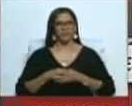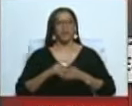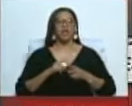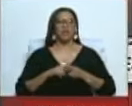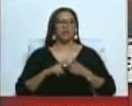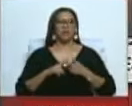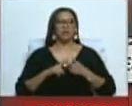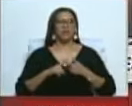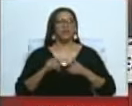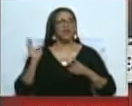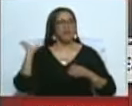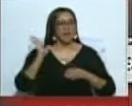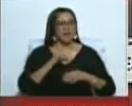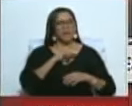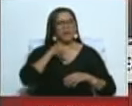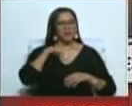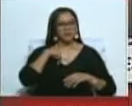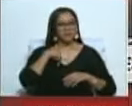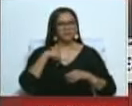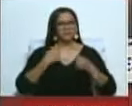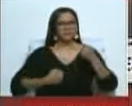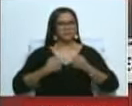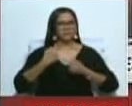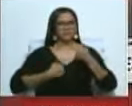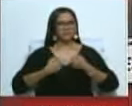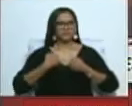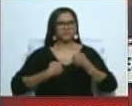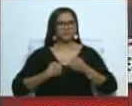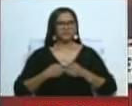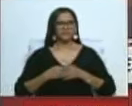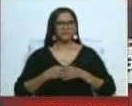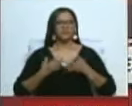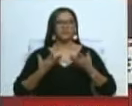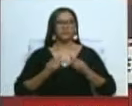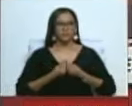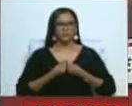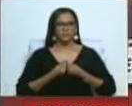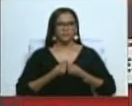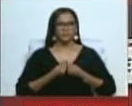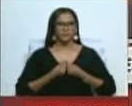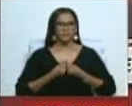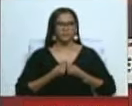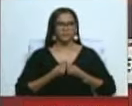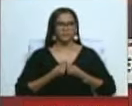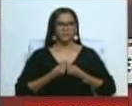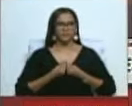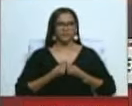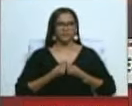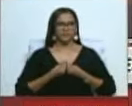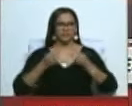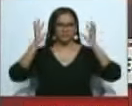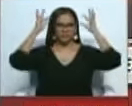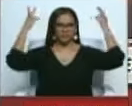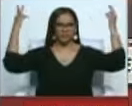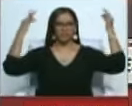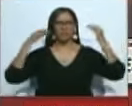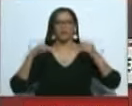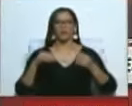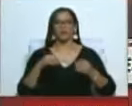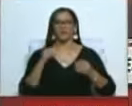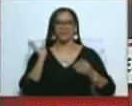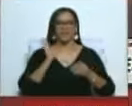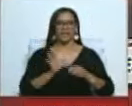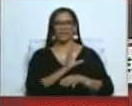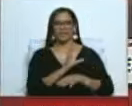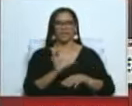Entonces veníamos nosotros en el carro con Cristóbal Jiménez, venía cantando,